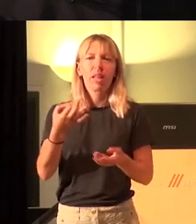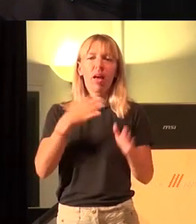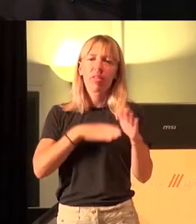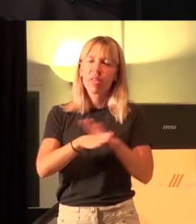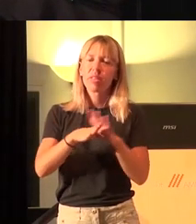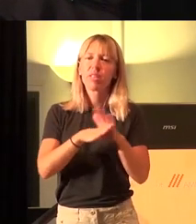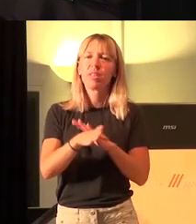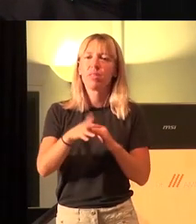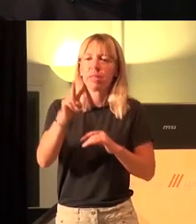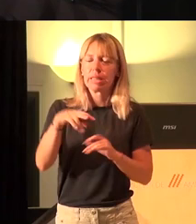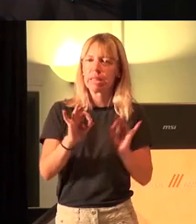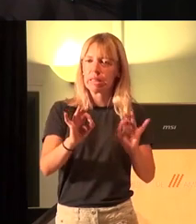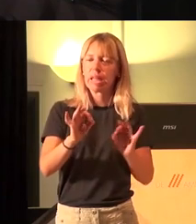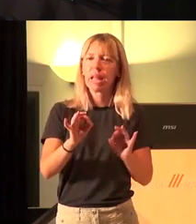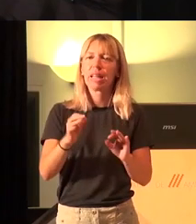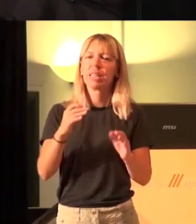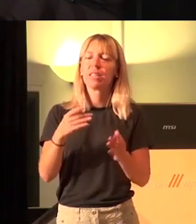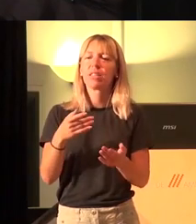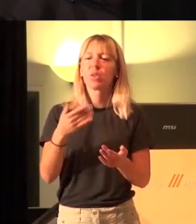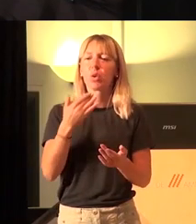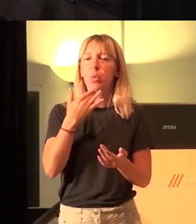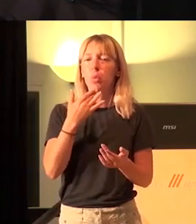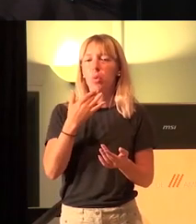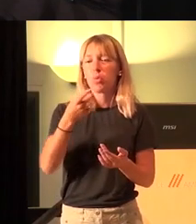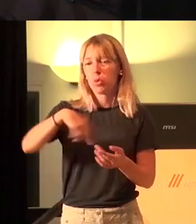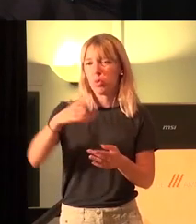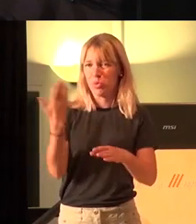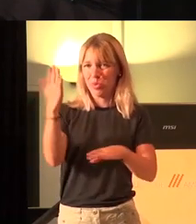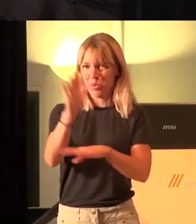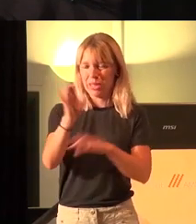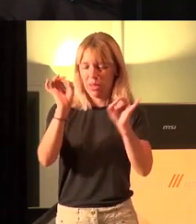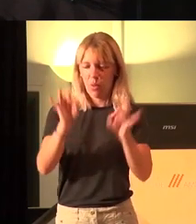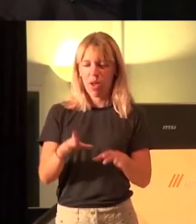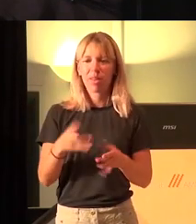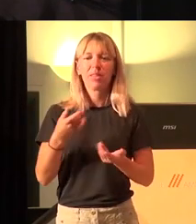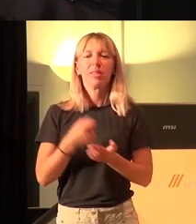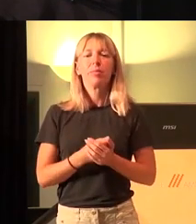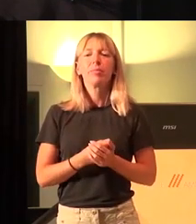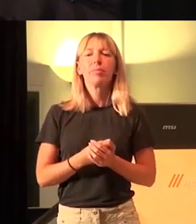accesible y asequible como el que estáis proponiendo, ¿no?